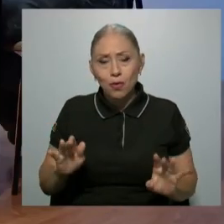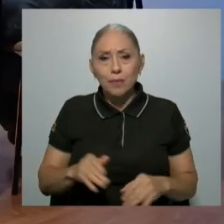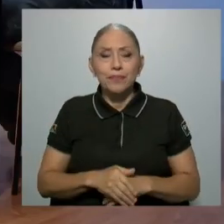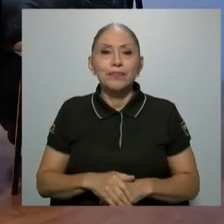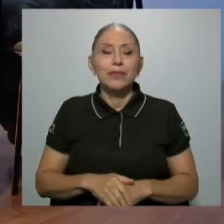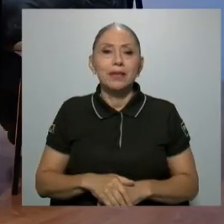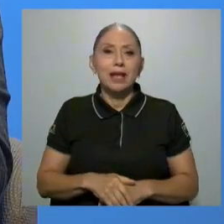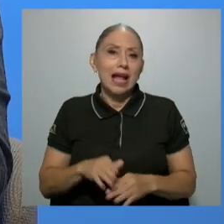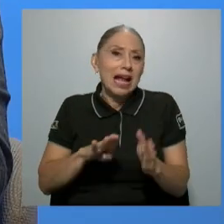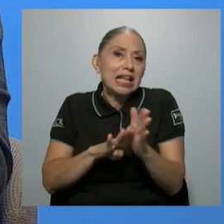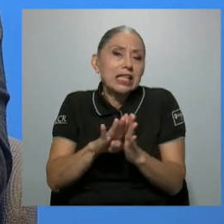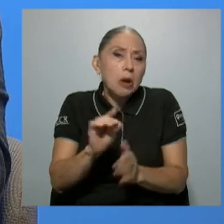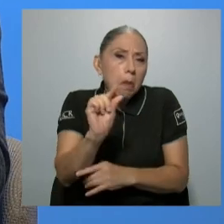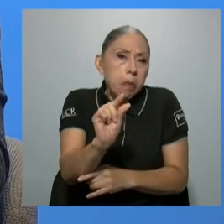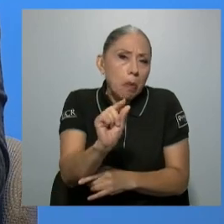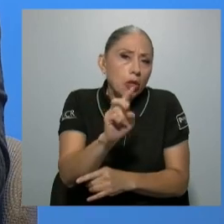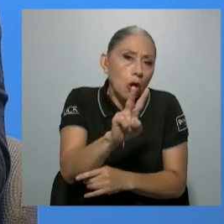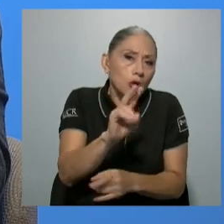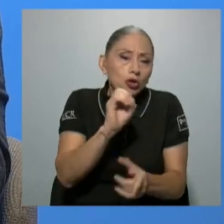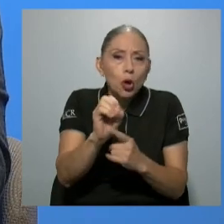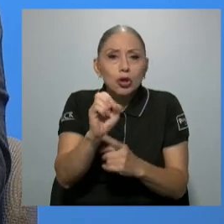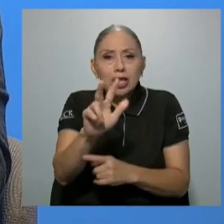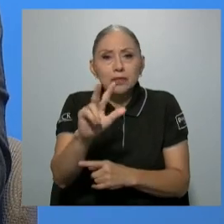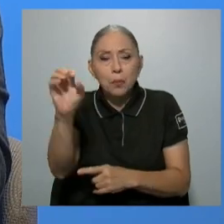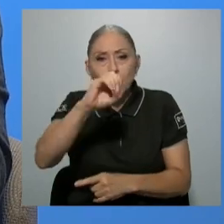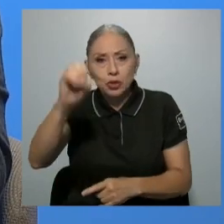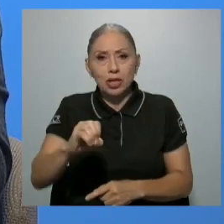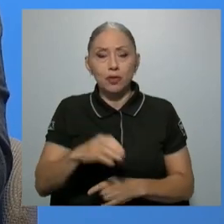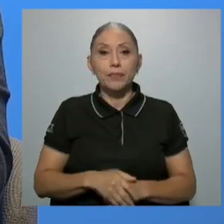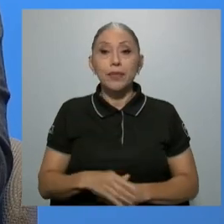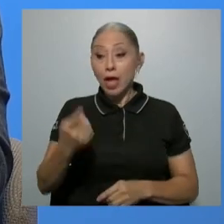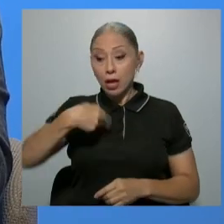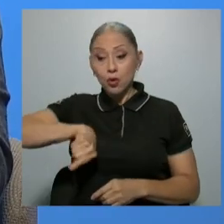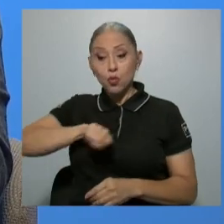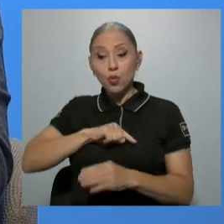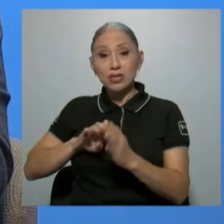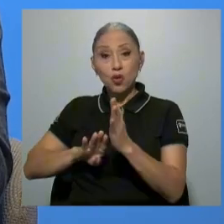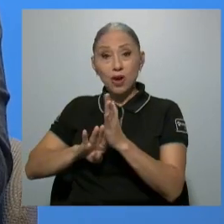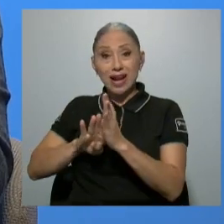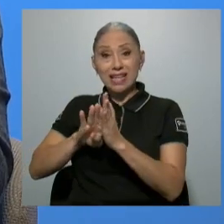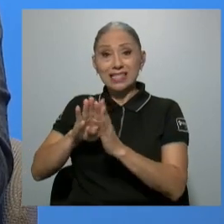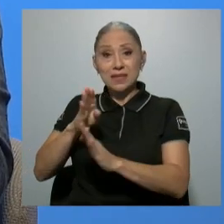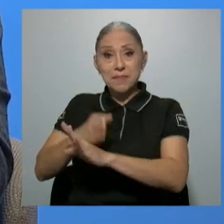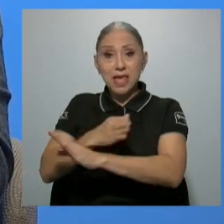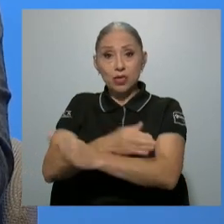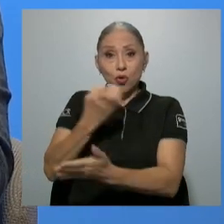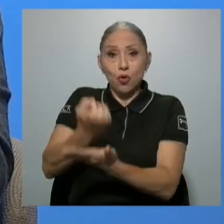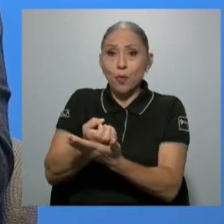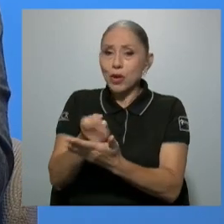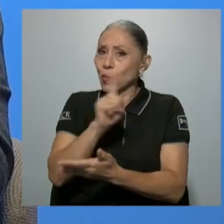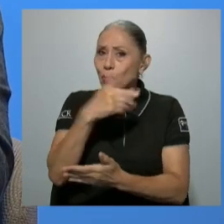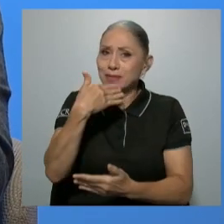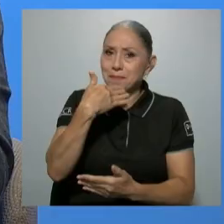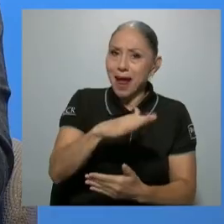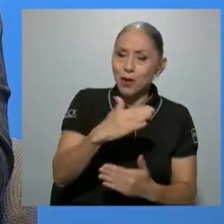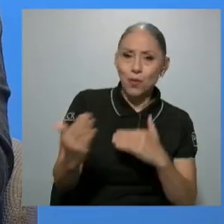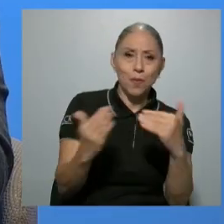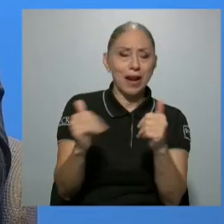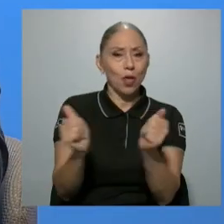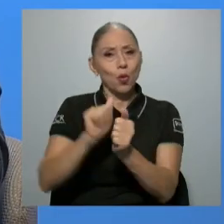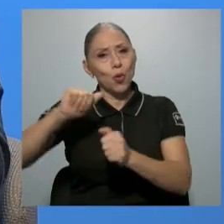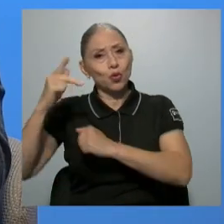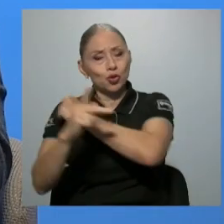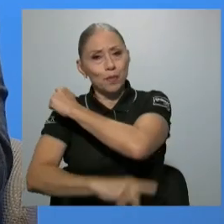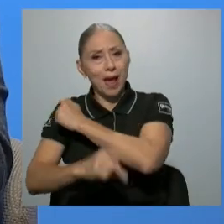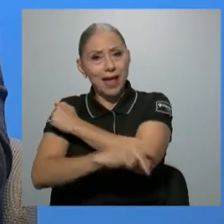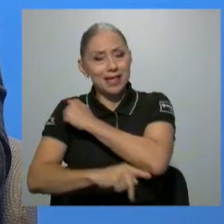De hecho, nuestro crecimiento no es un crecimiento tan malo, digamos, efectivamente. en relación con otras economías de la región. Y